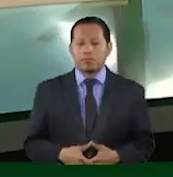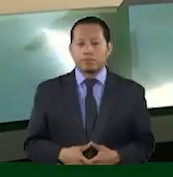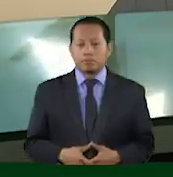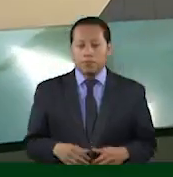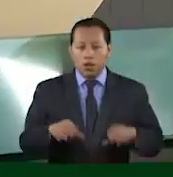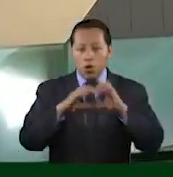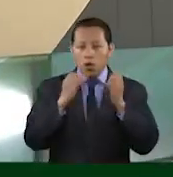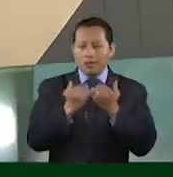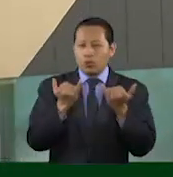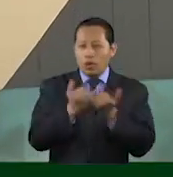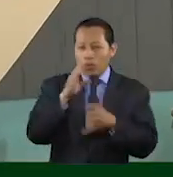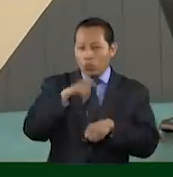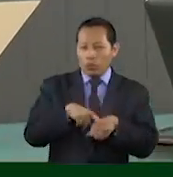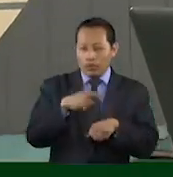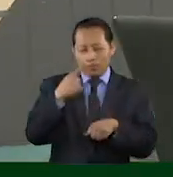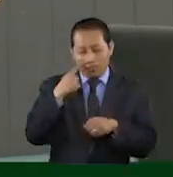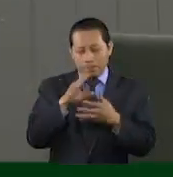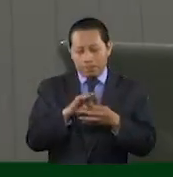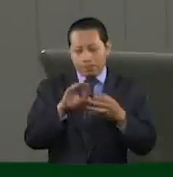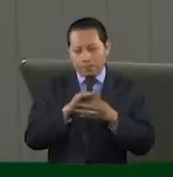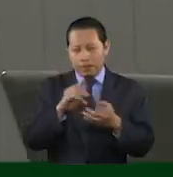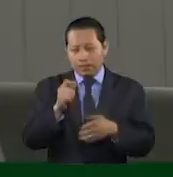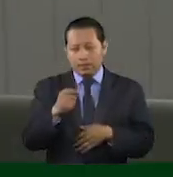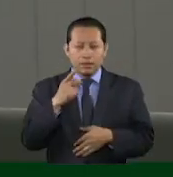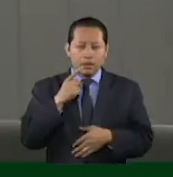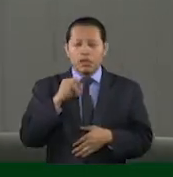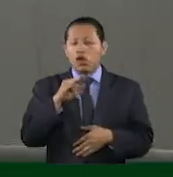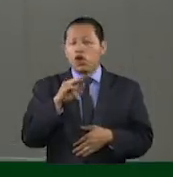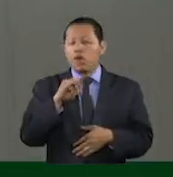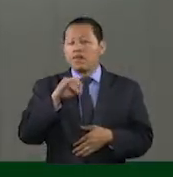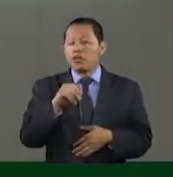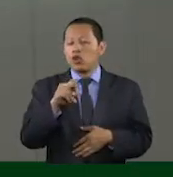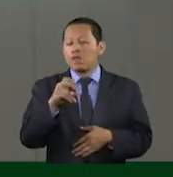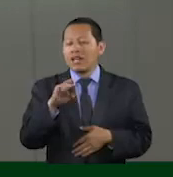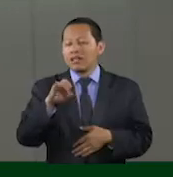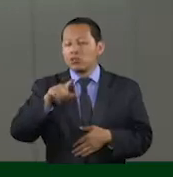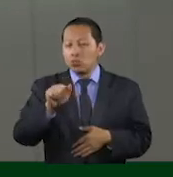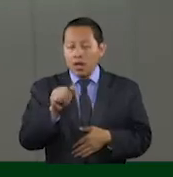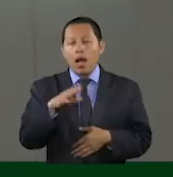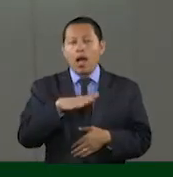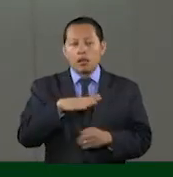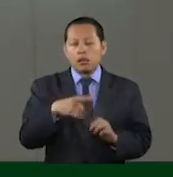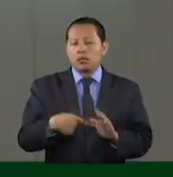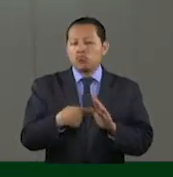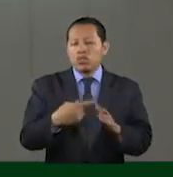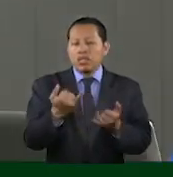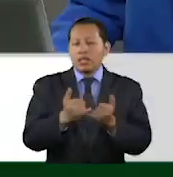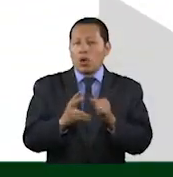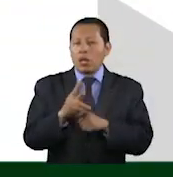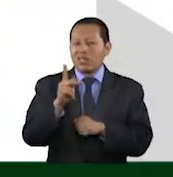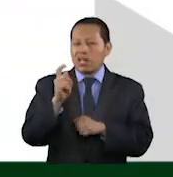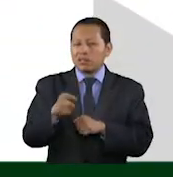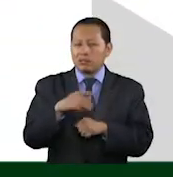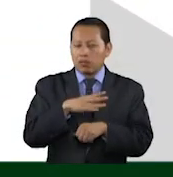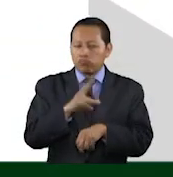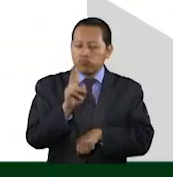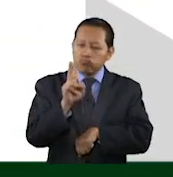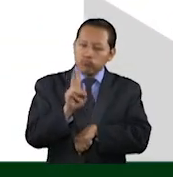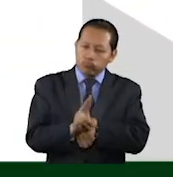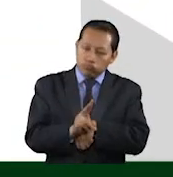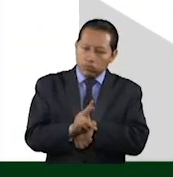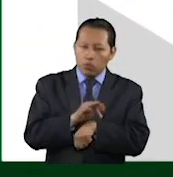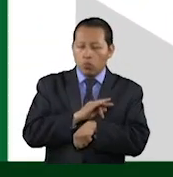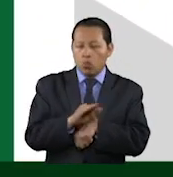el Congreso también es cultura, es que vamos con esto. El diputado Roberto Valenzuela Corral dio a conocer la inauguración del Observatorio Planetario Hipatia